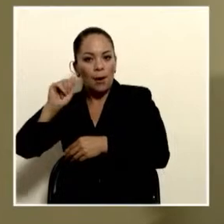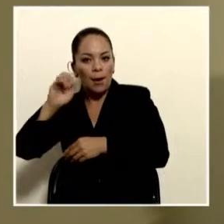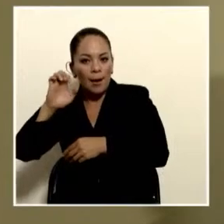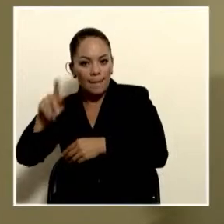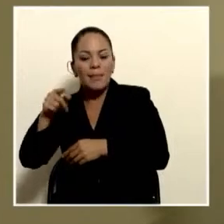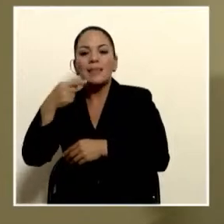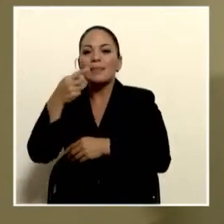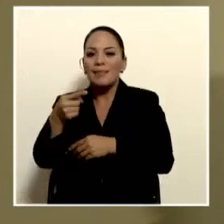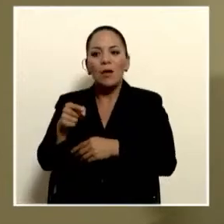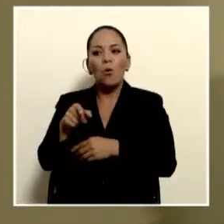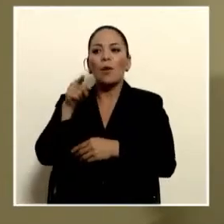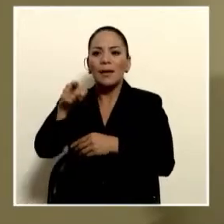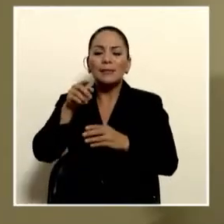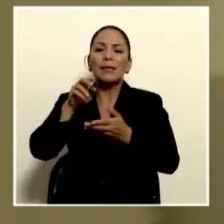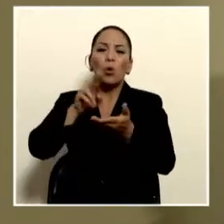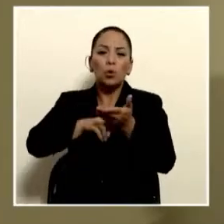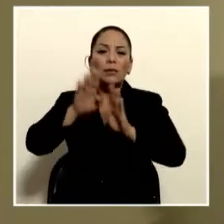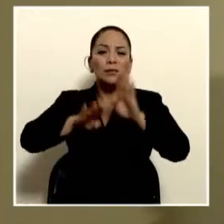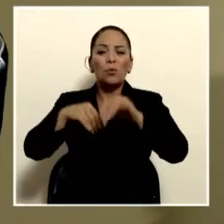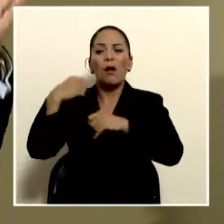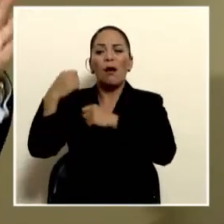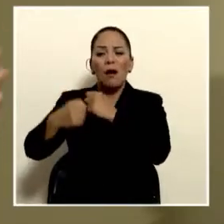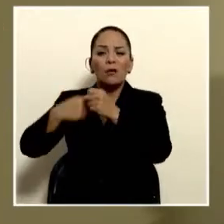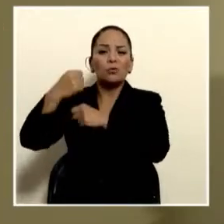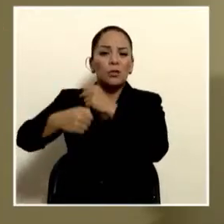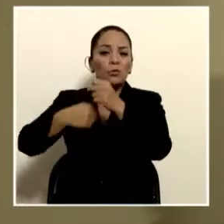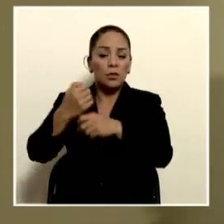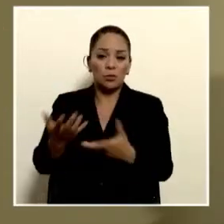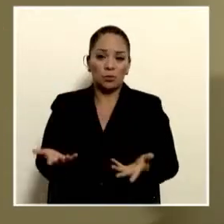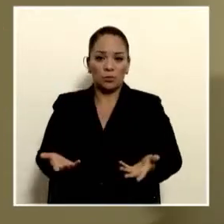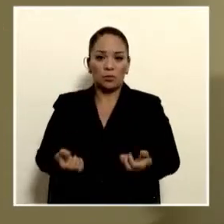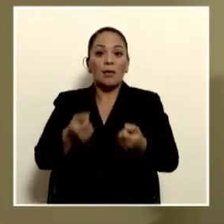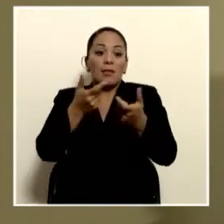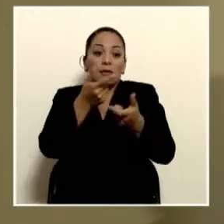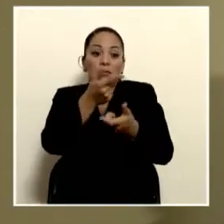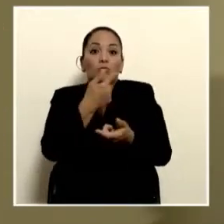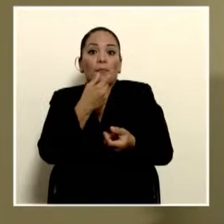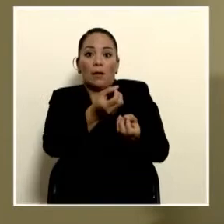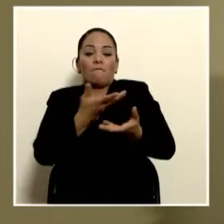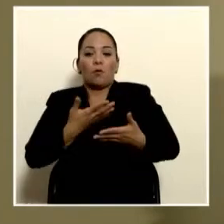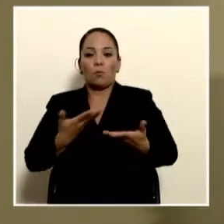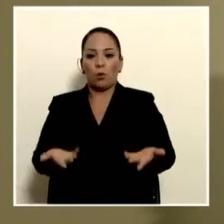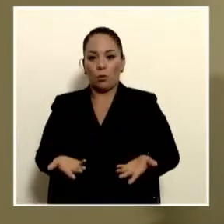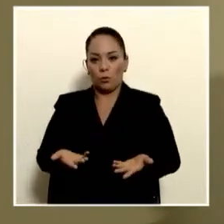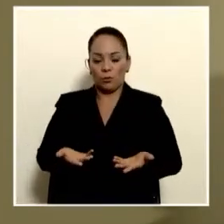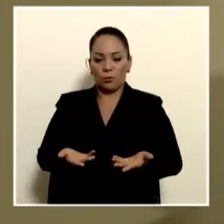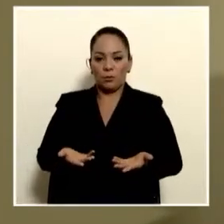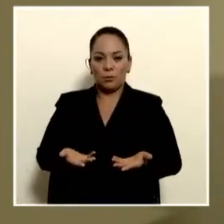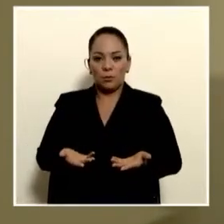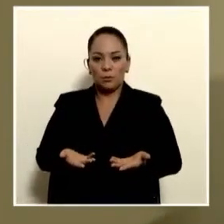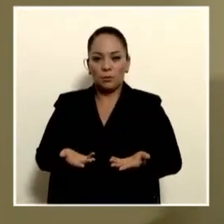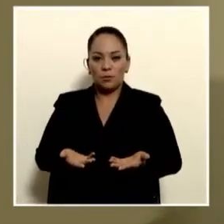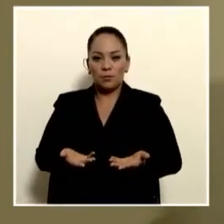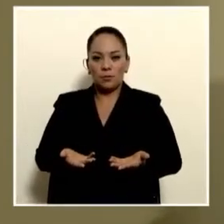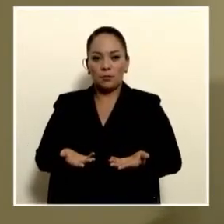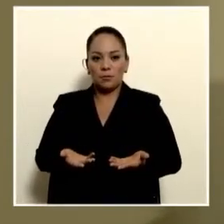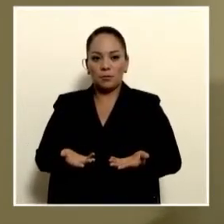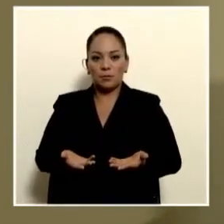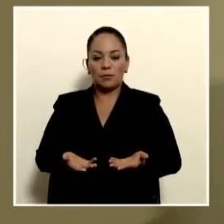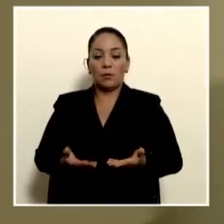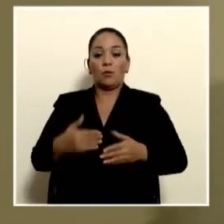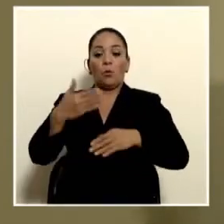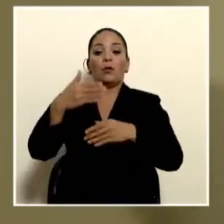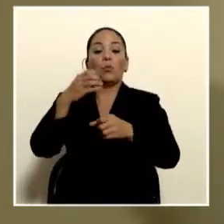eso va a llevar años de años de años. Más bien qué dicha que me dijo, porque así, cuando hagamos